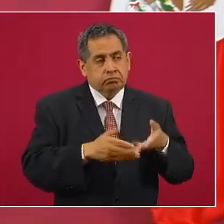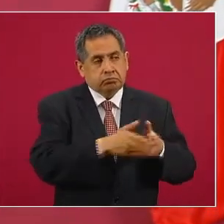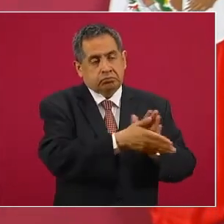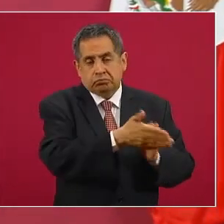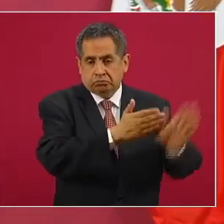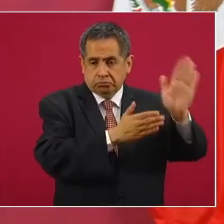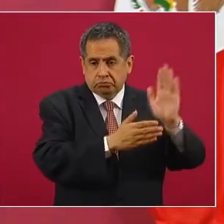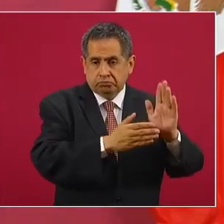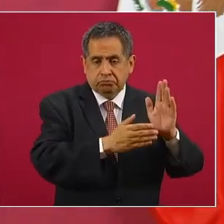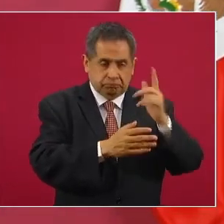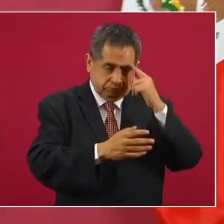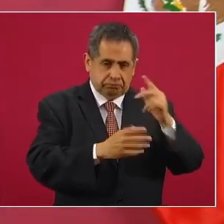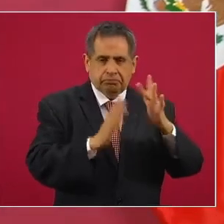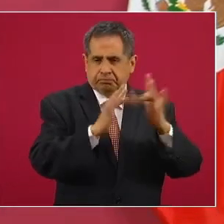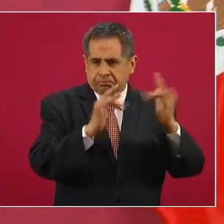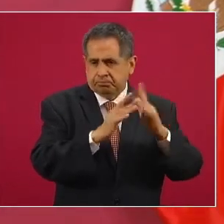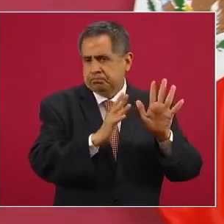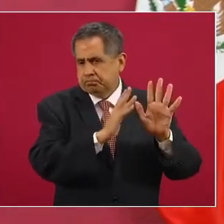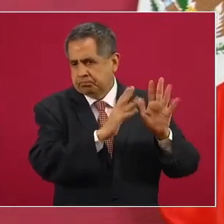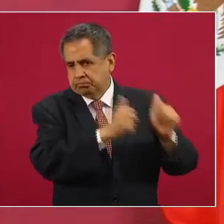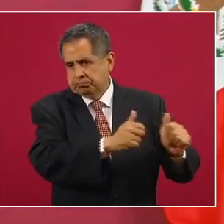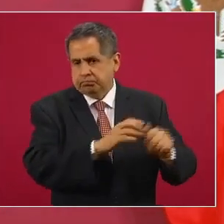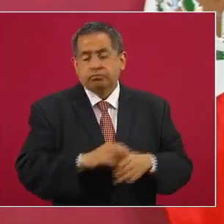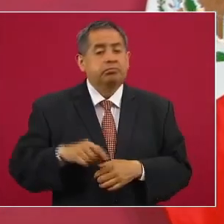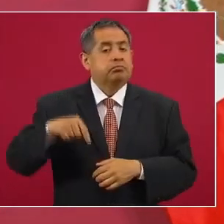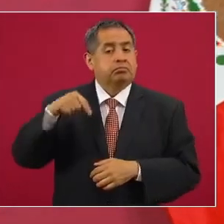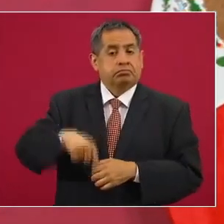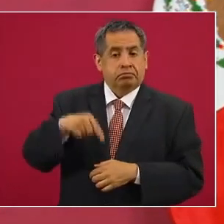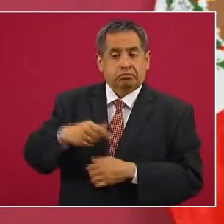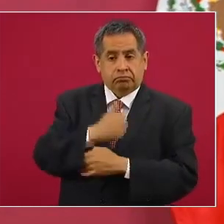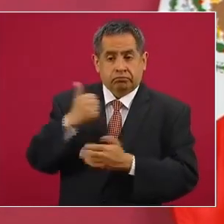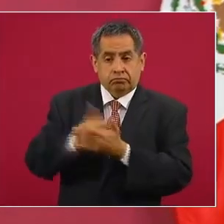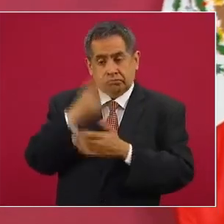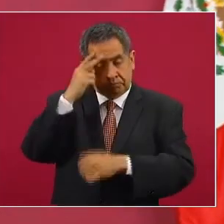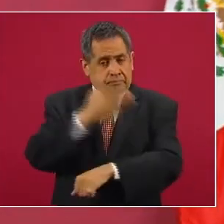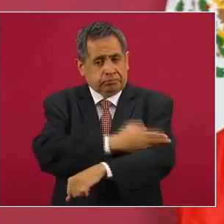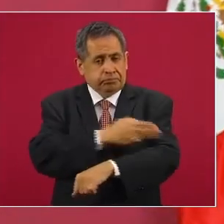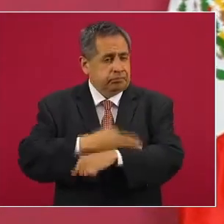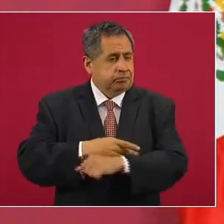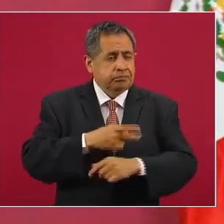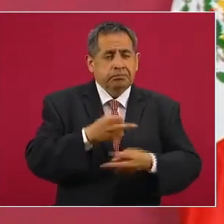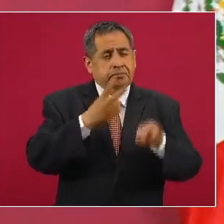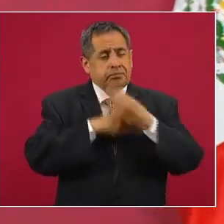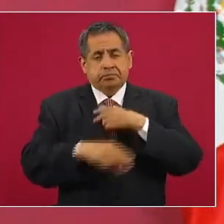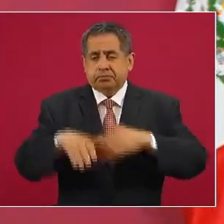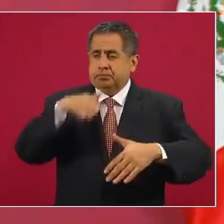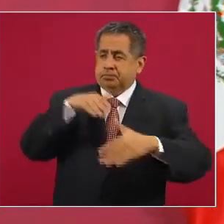hacia Francia. La entrada de Madero fue